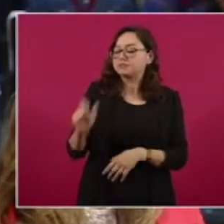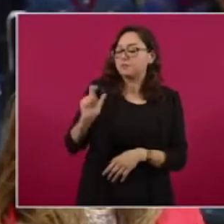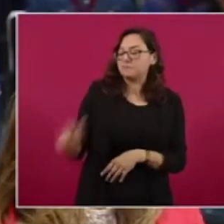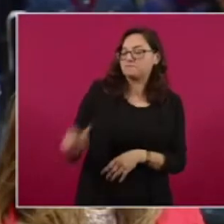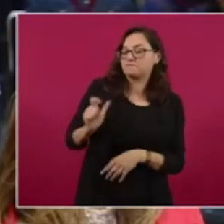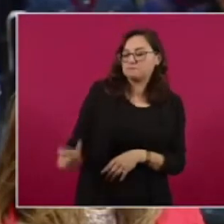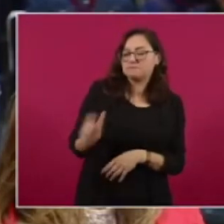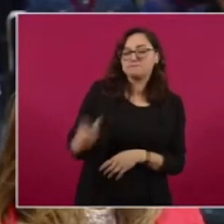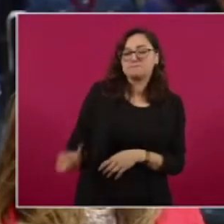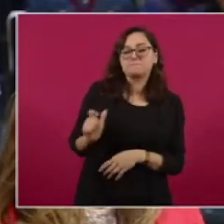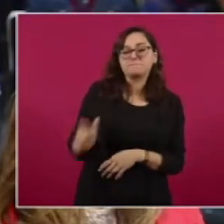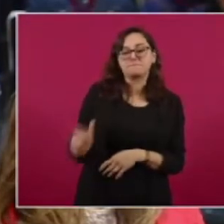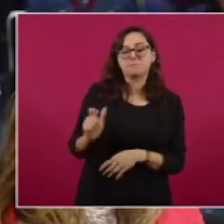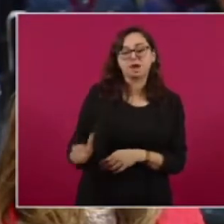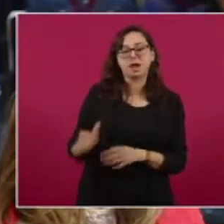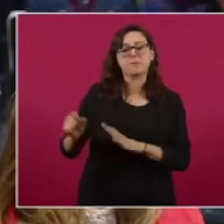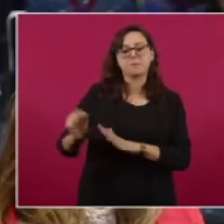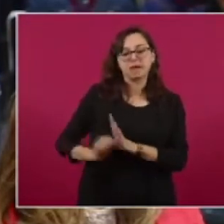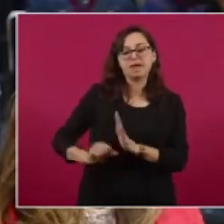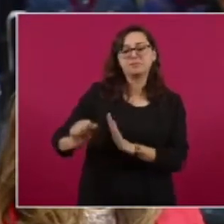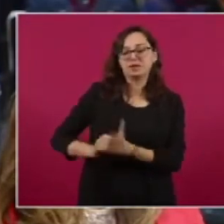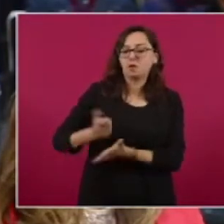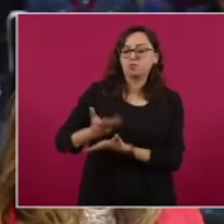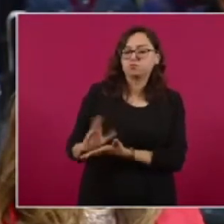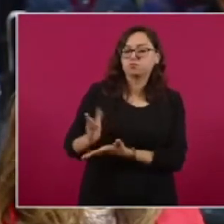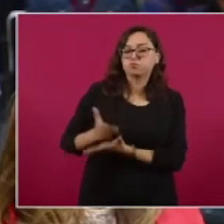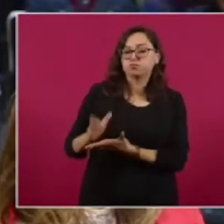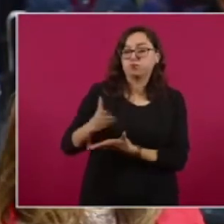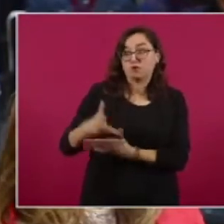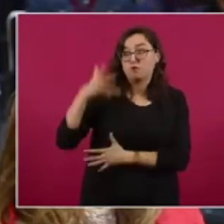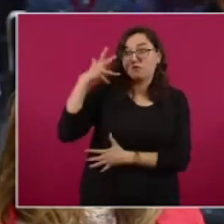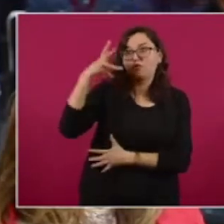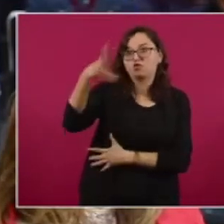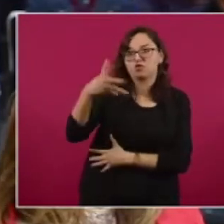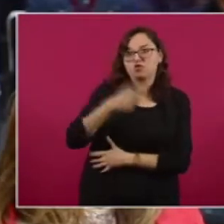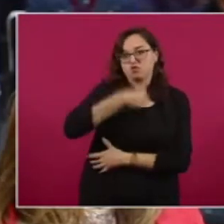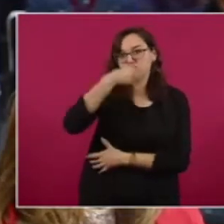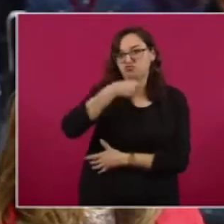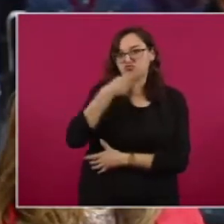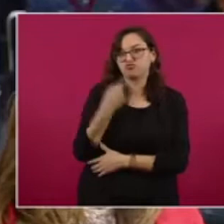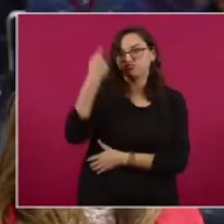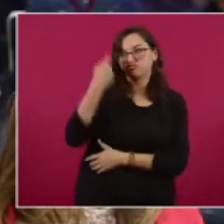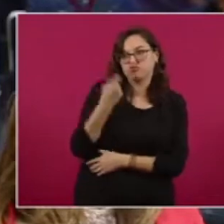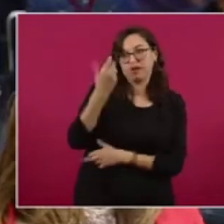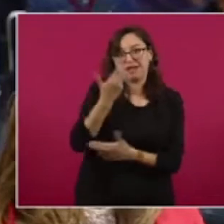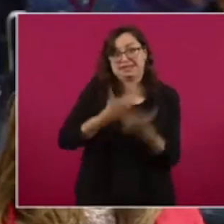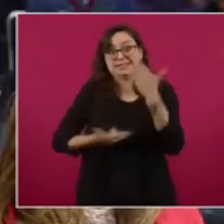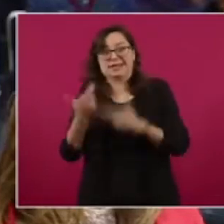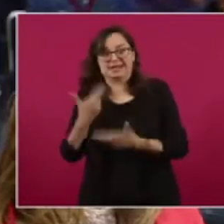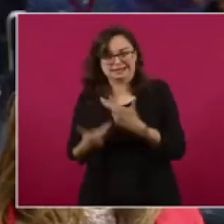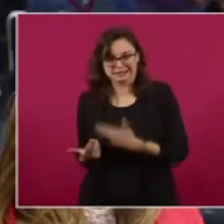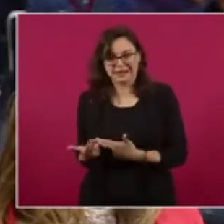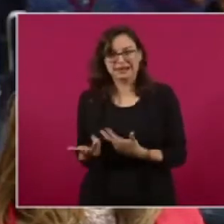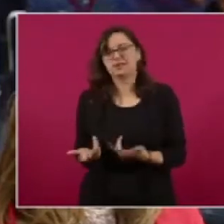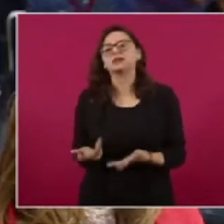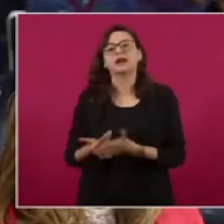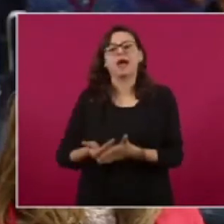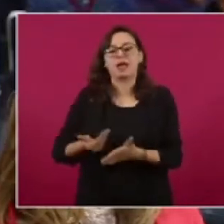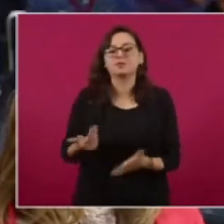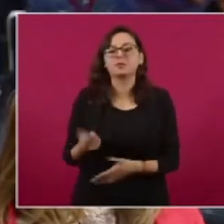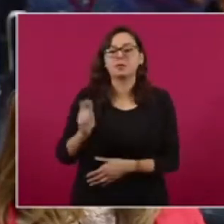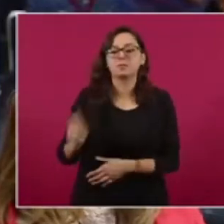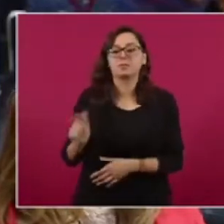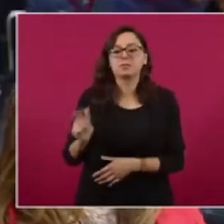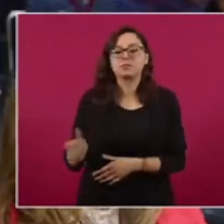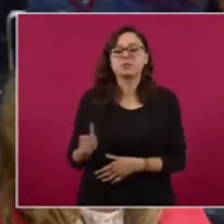México? O si, por ejemplo, ellos así lo dijeron, si el presidente nos puede dejar adquirir una vivienda en México, que por ejemplo nos